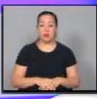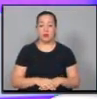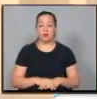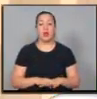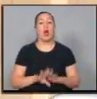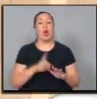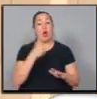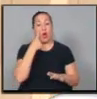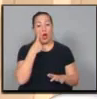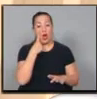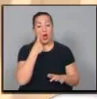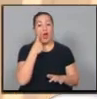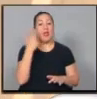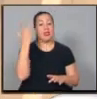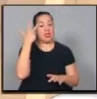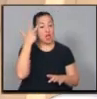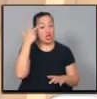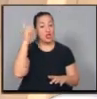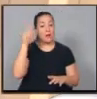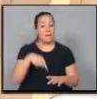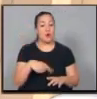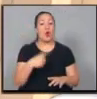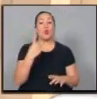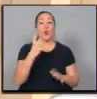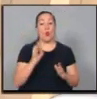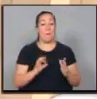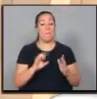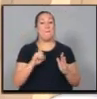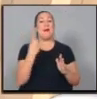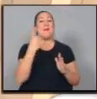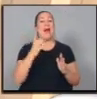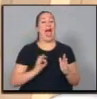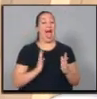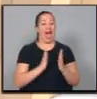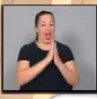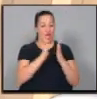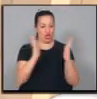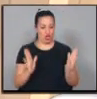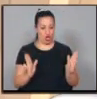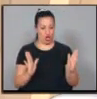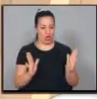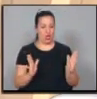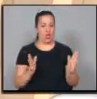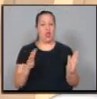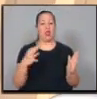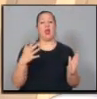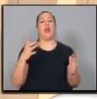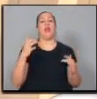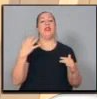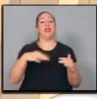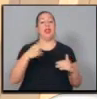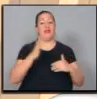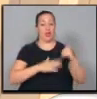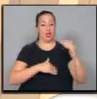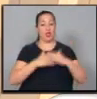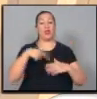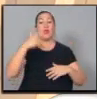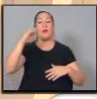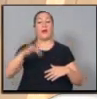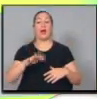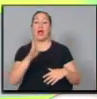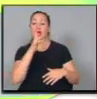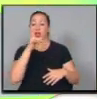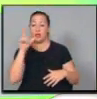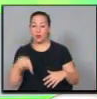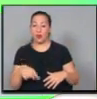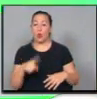ojo, es una tasa del 18% únicamente durante el primer año, que es durante como máximo que tiene que durar la construcción, después baja al 14%. Un año